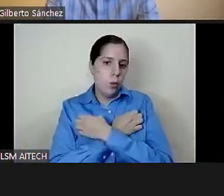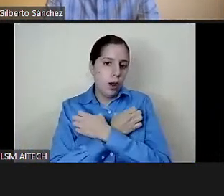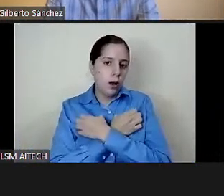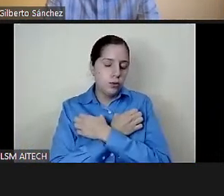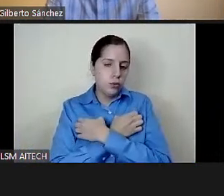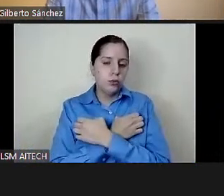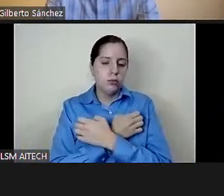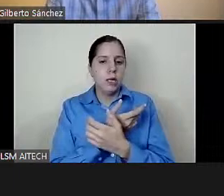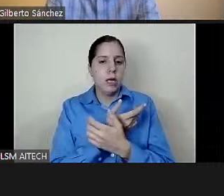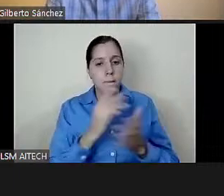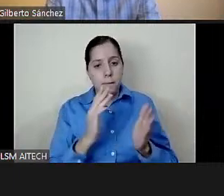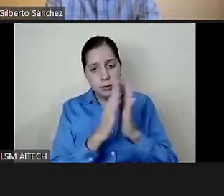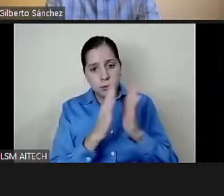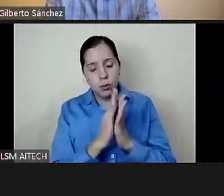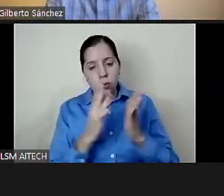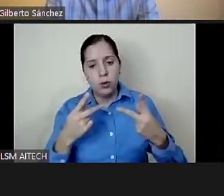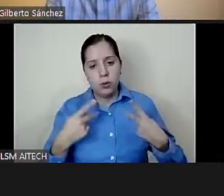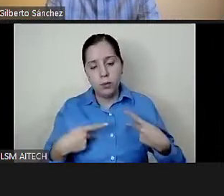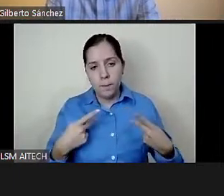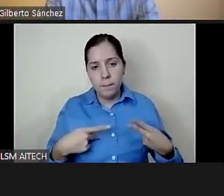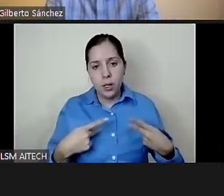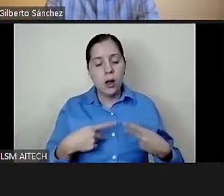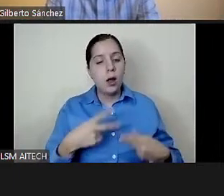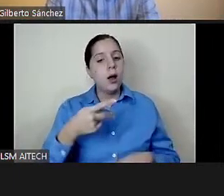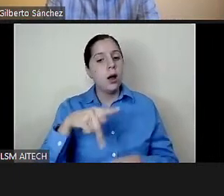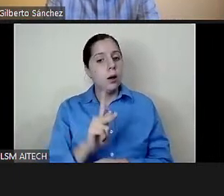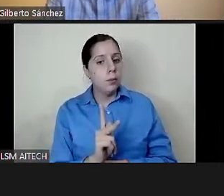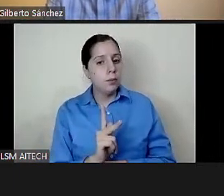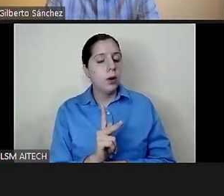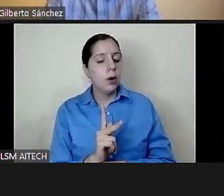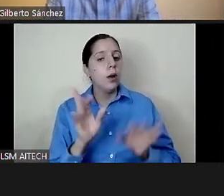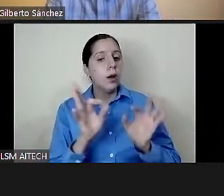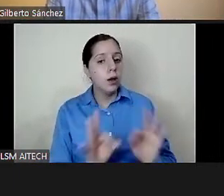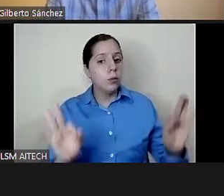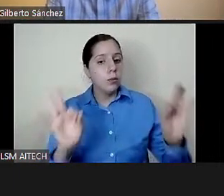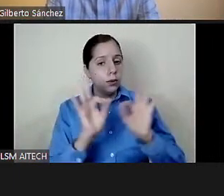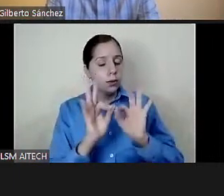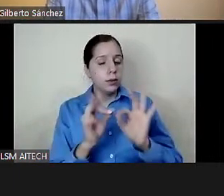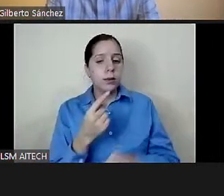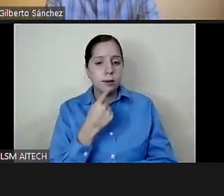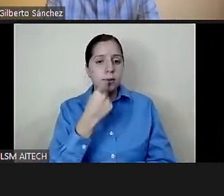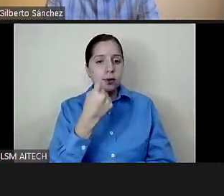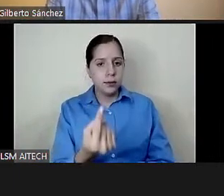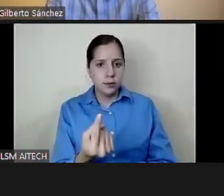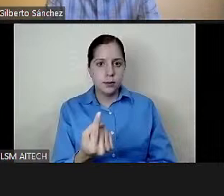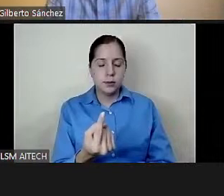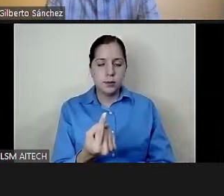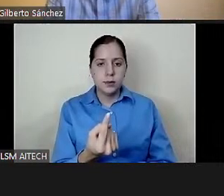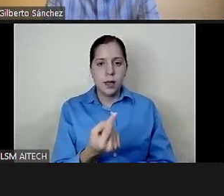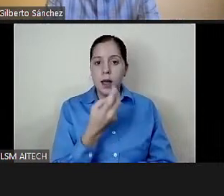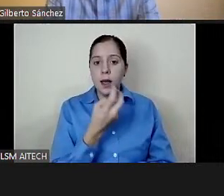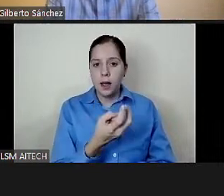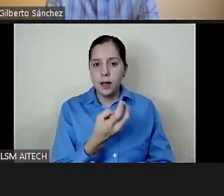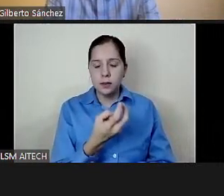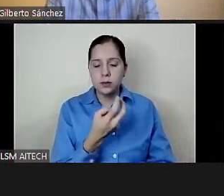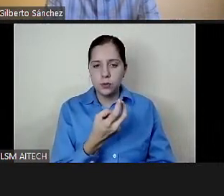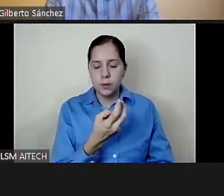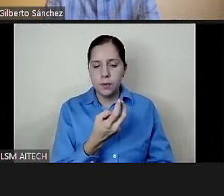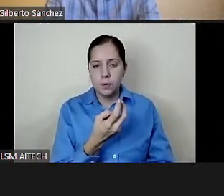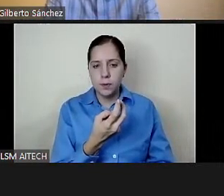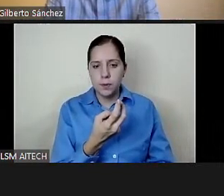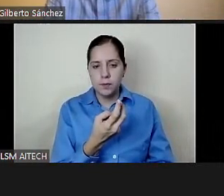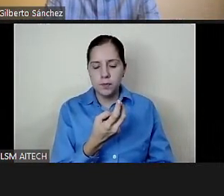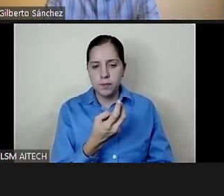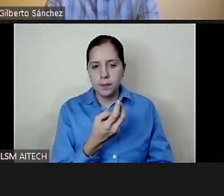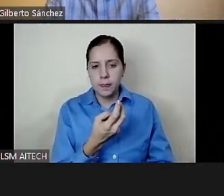Ciudadana. Sin embargo, vale la pena mencionar que ha sido una solicitud expresa por parte